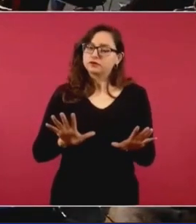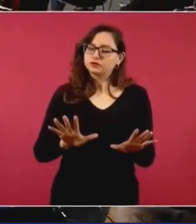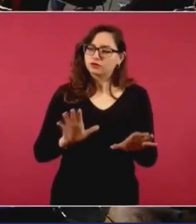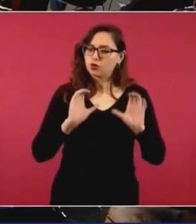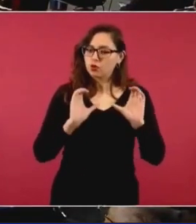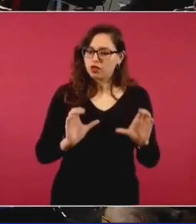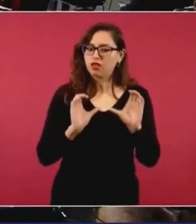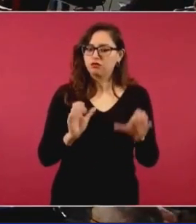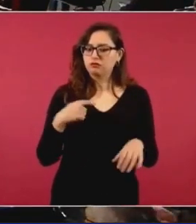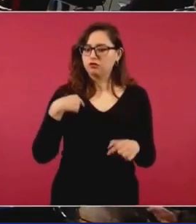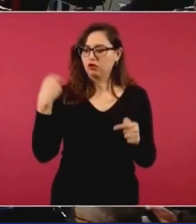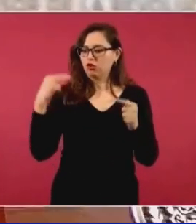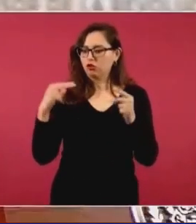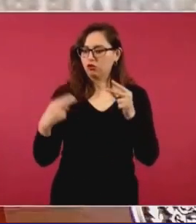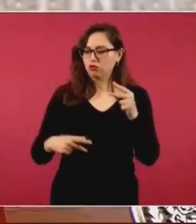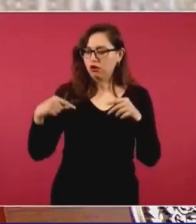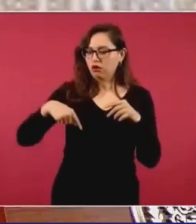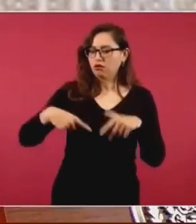tanto porque,